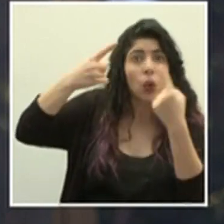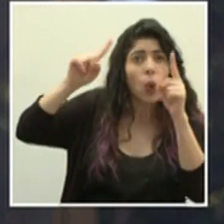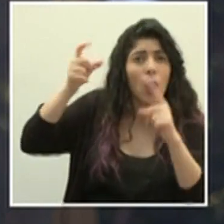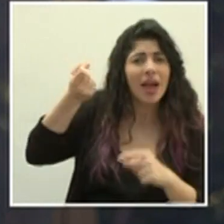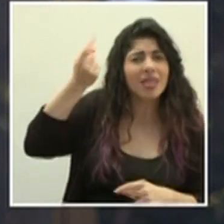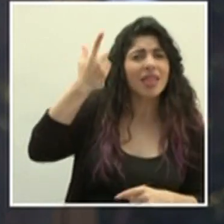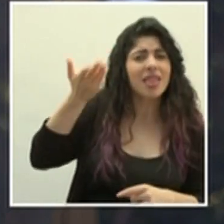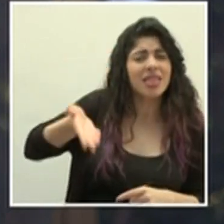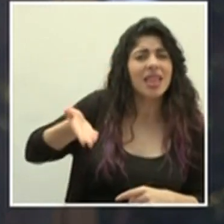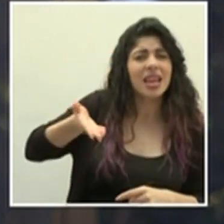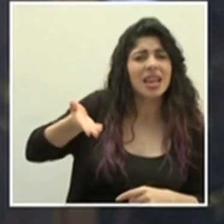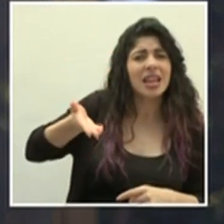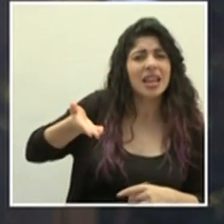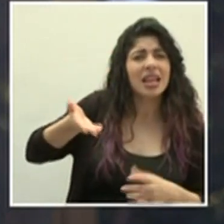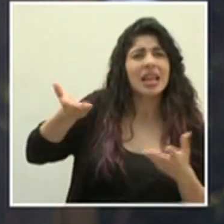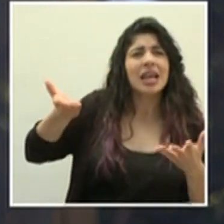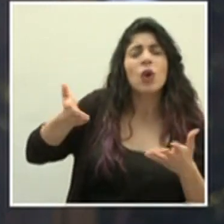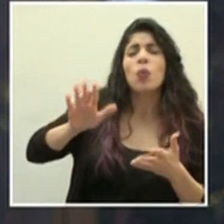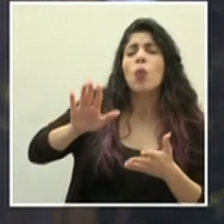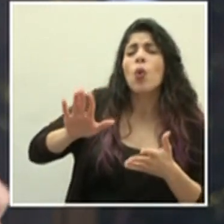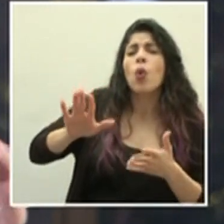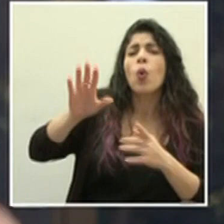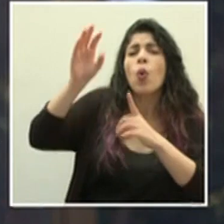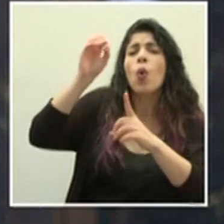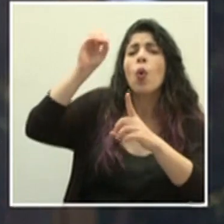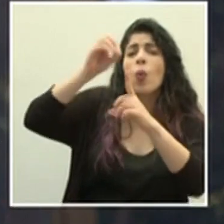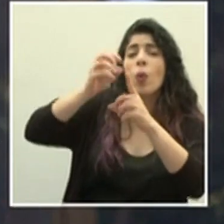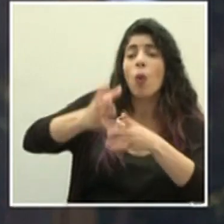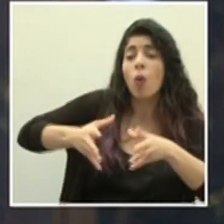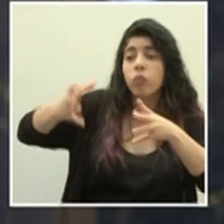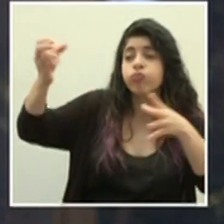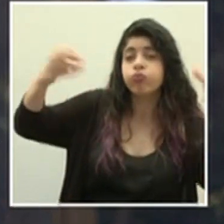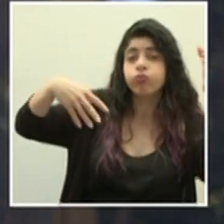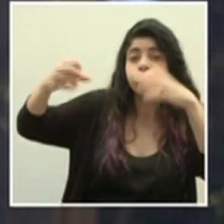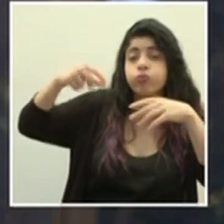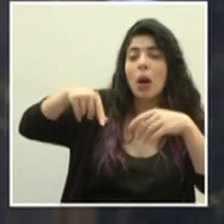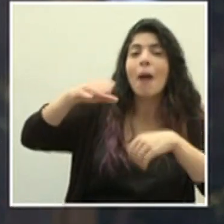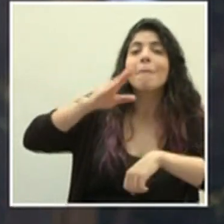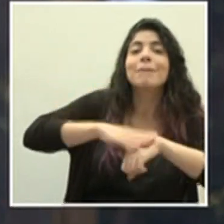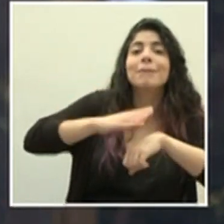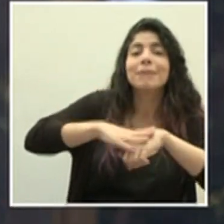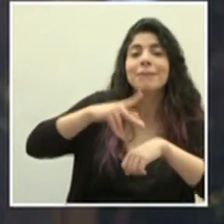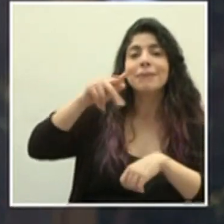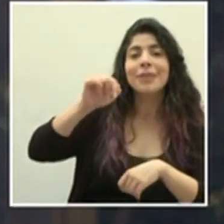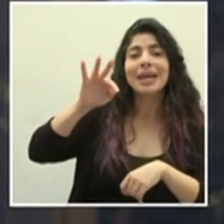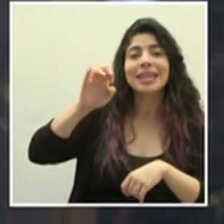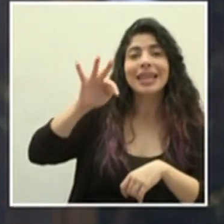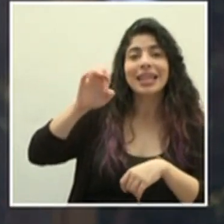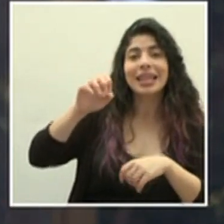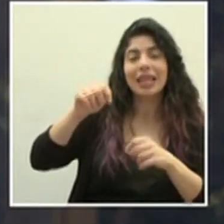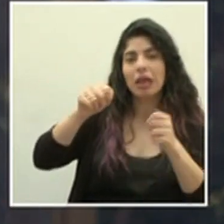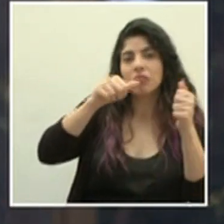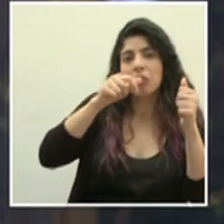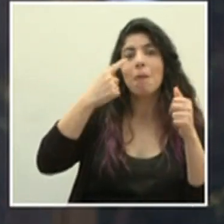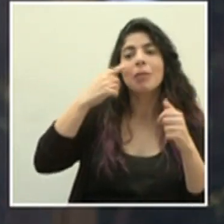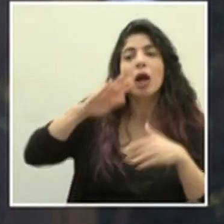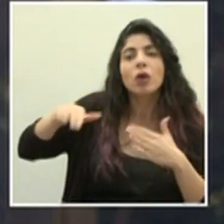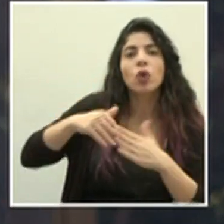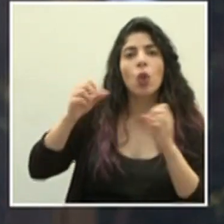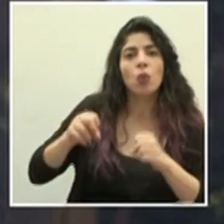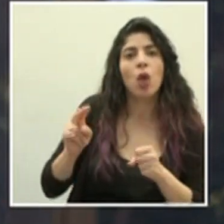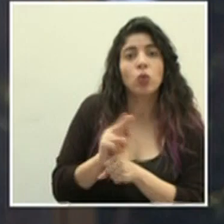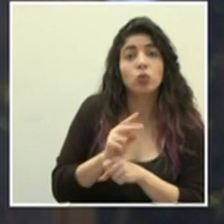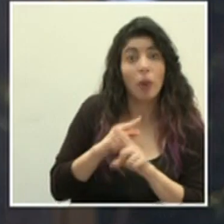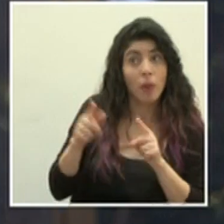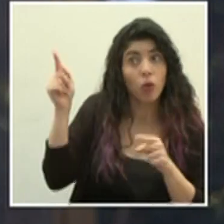entender el objetivo del reservorio es ayudar en el tema de patentes y que todo el mundo que esté ahí lo pueda usar, pero ya han